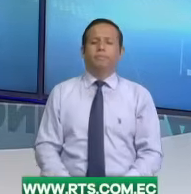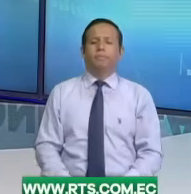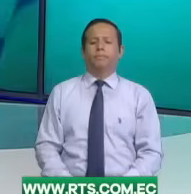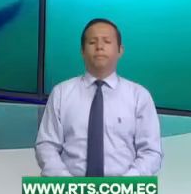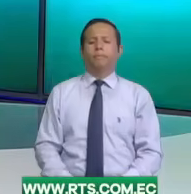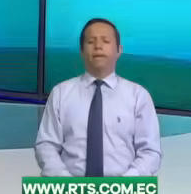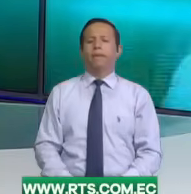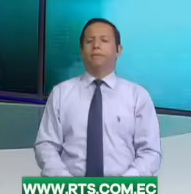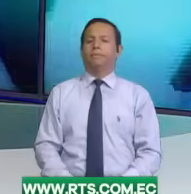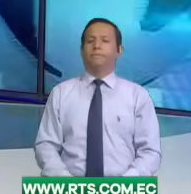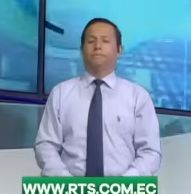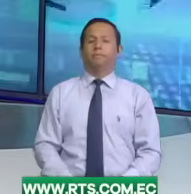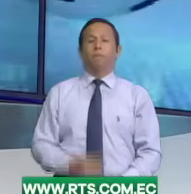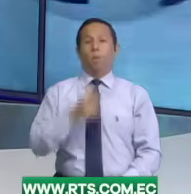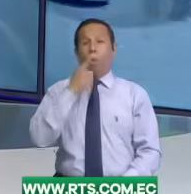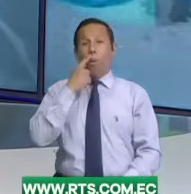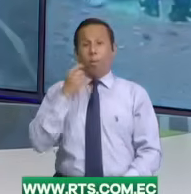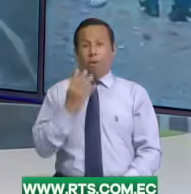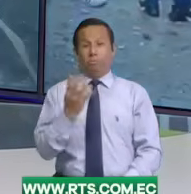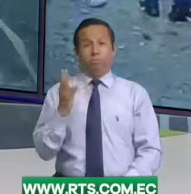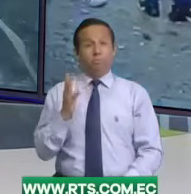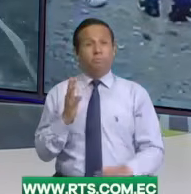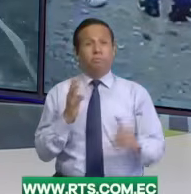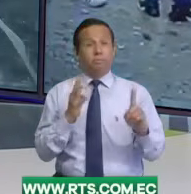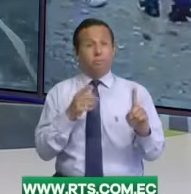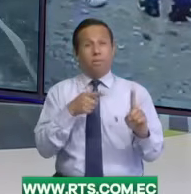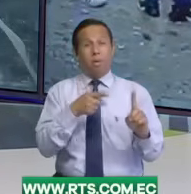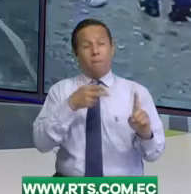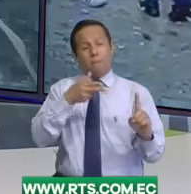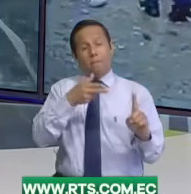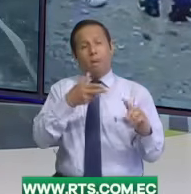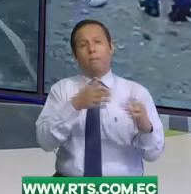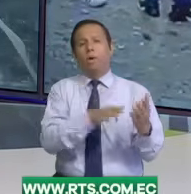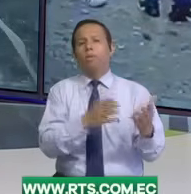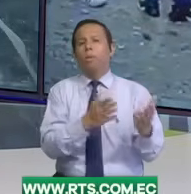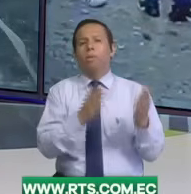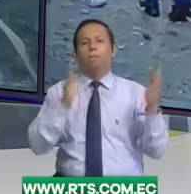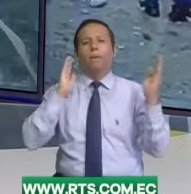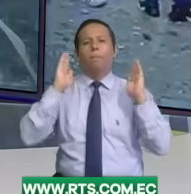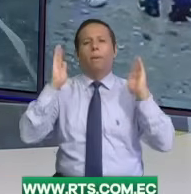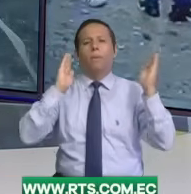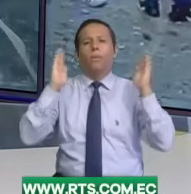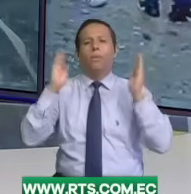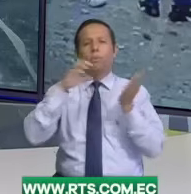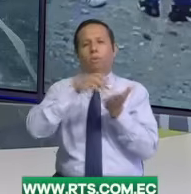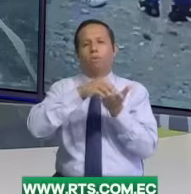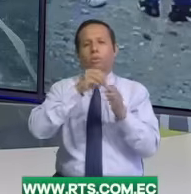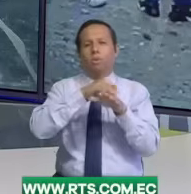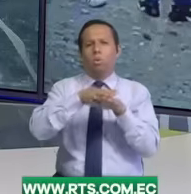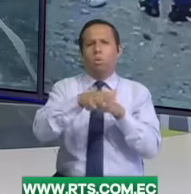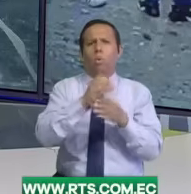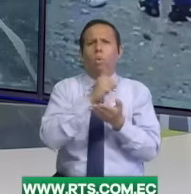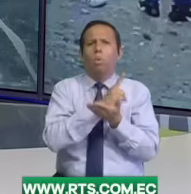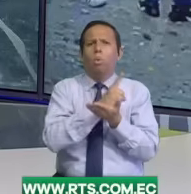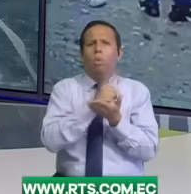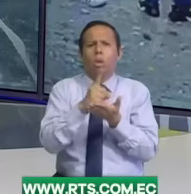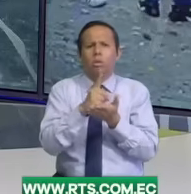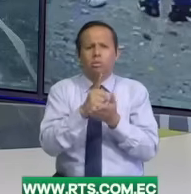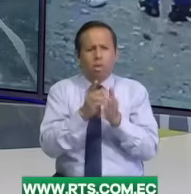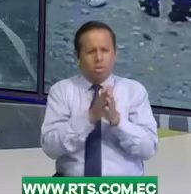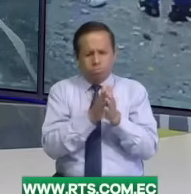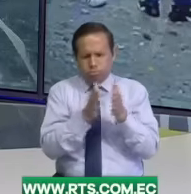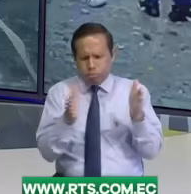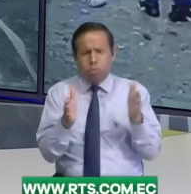Sicarios asesinaron a tiros a un hombre en Babahoyo, provincia de Los Ríos. En menos de una semana se han registrado